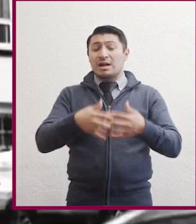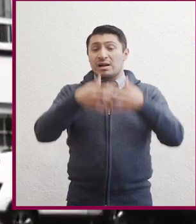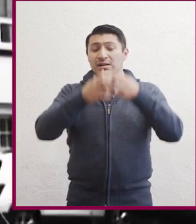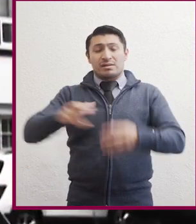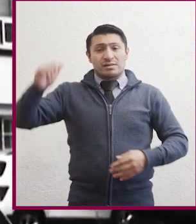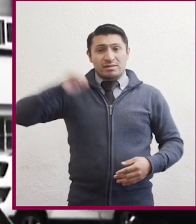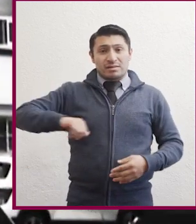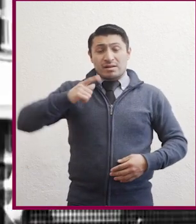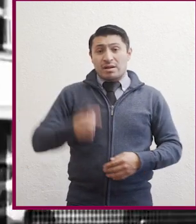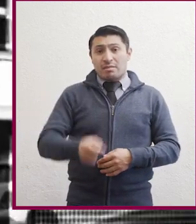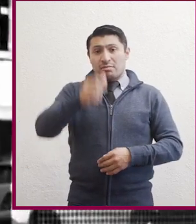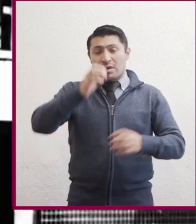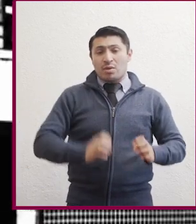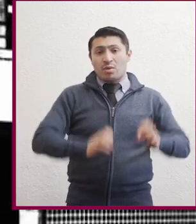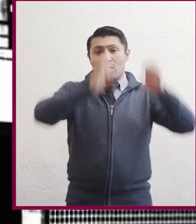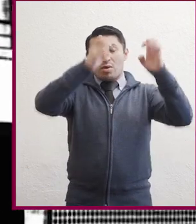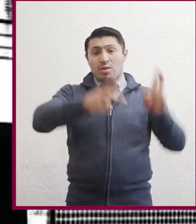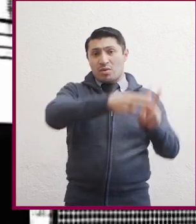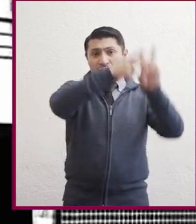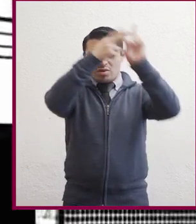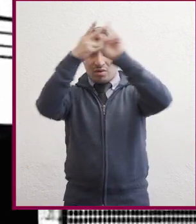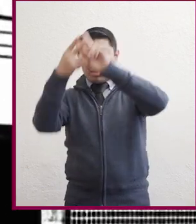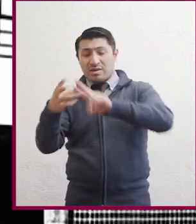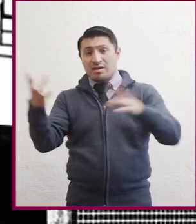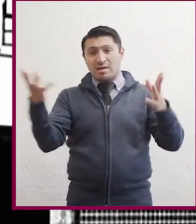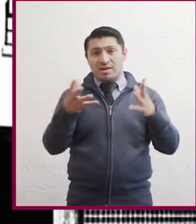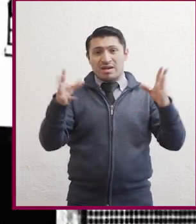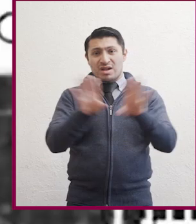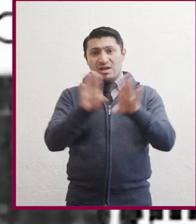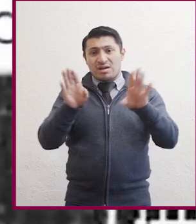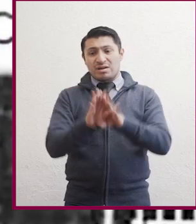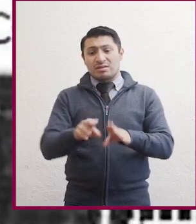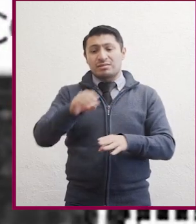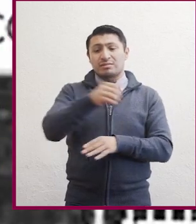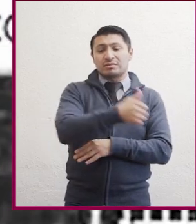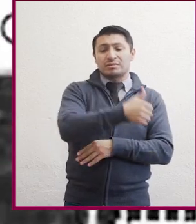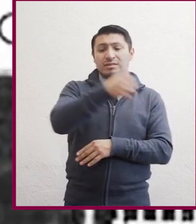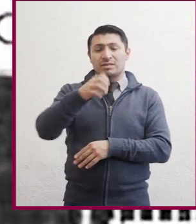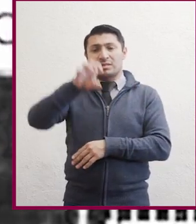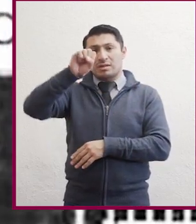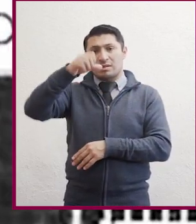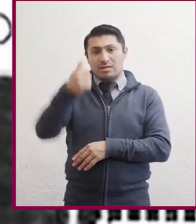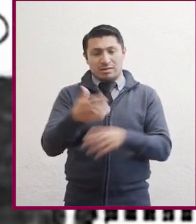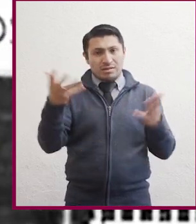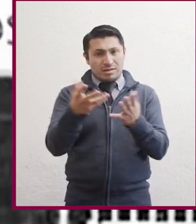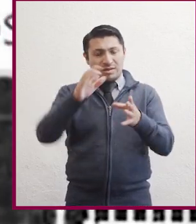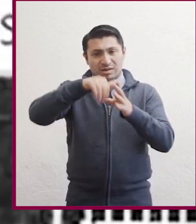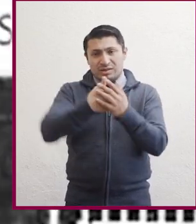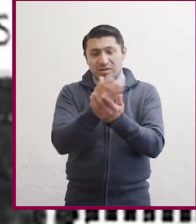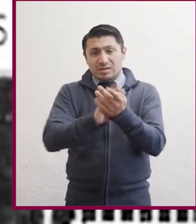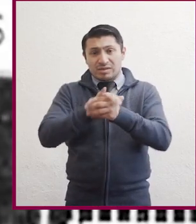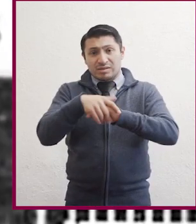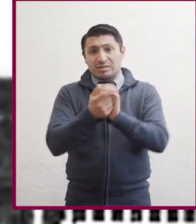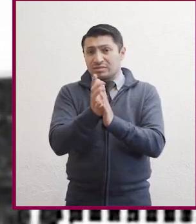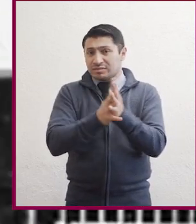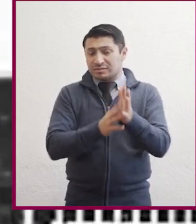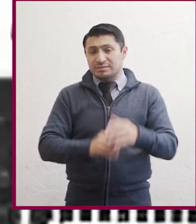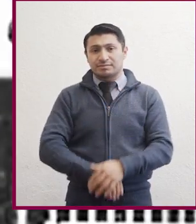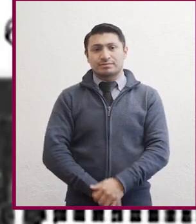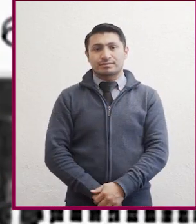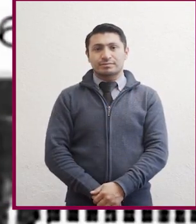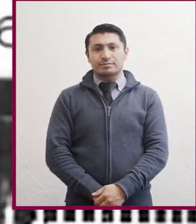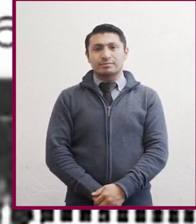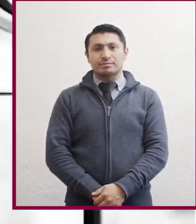la Monticello Drug Company, uno de los primeros edificios de La Estrella, donde se creó el ungüento